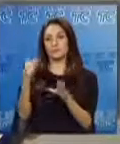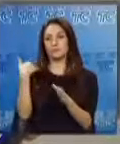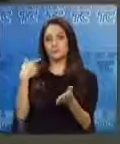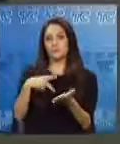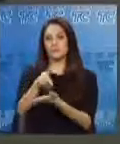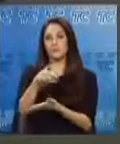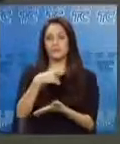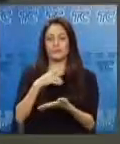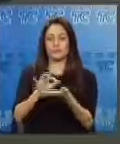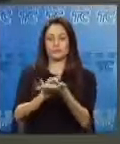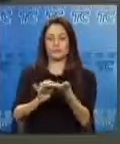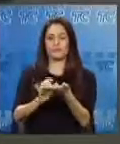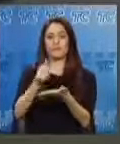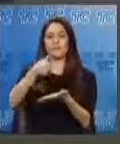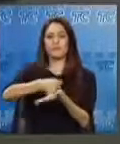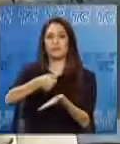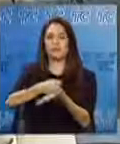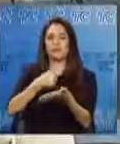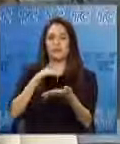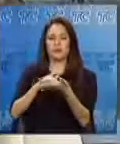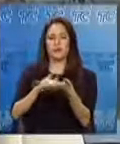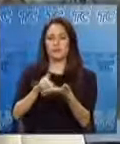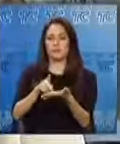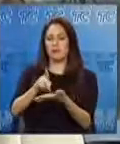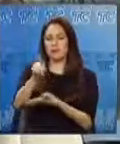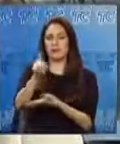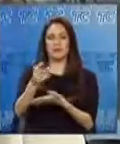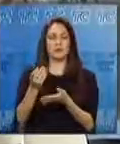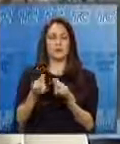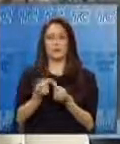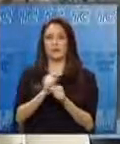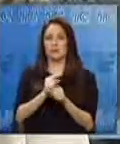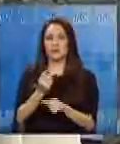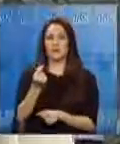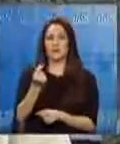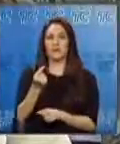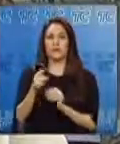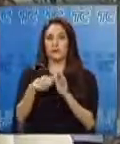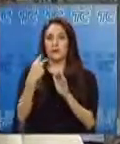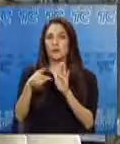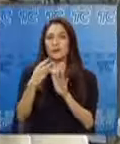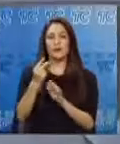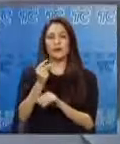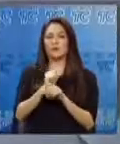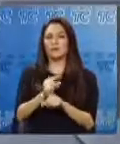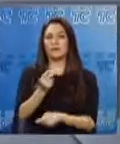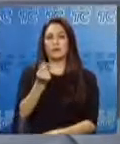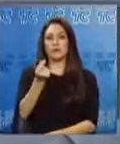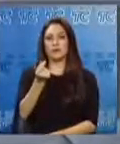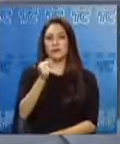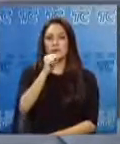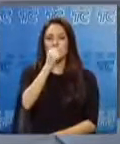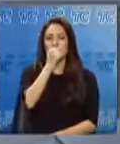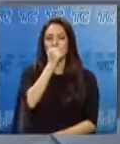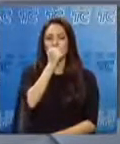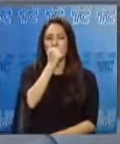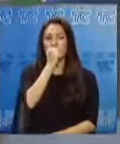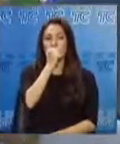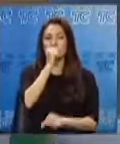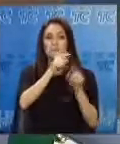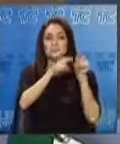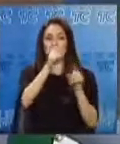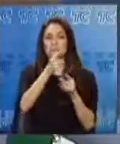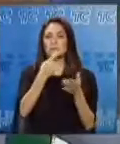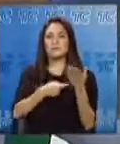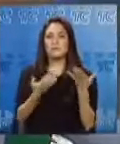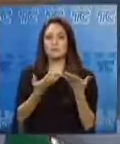sus obligaciones tributarias con este sistema. Es la segunda o tercera vez que hago una recarga. Es rápido y fácil. Las personas prefieren este medio electrónico para